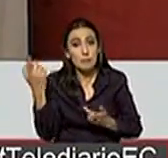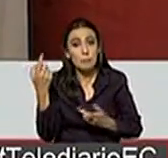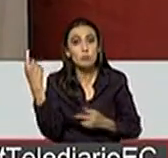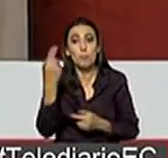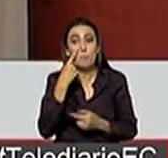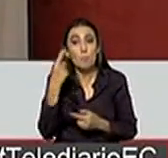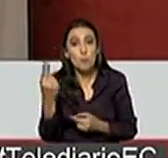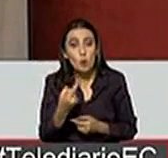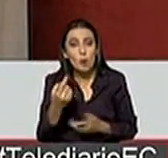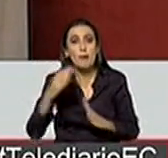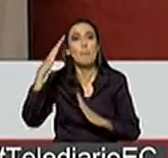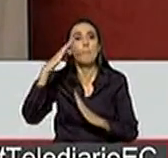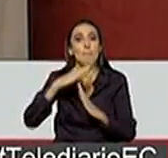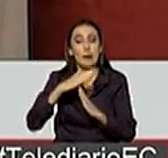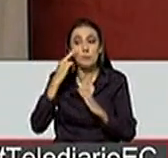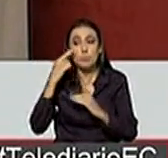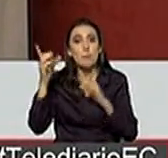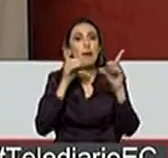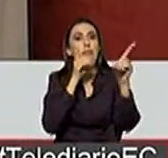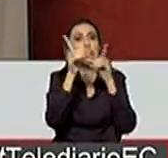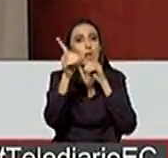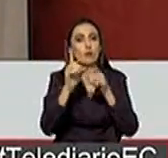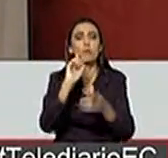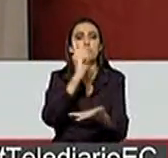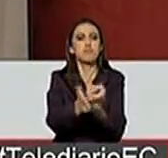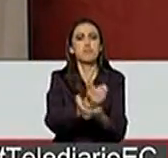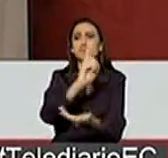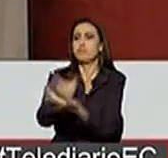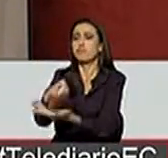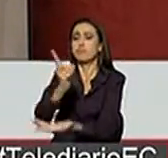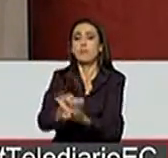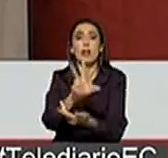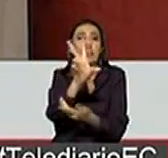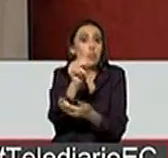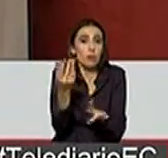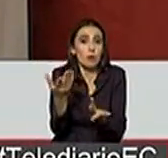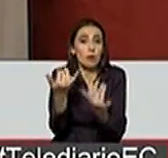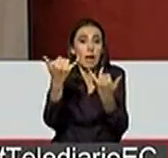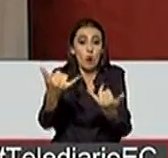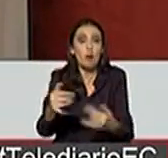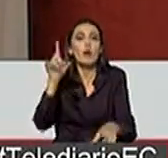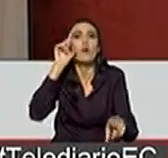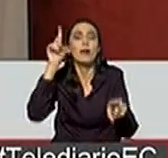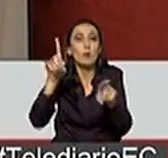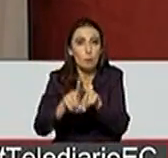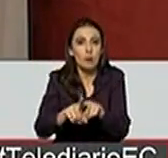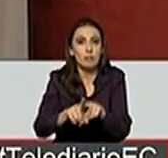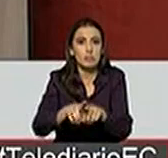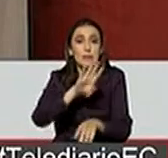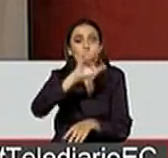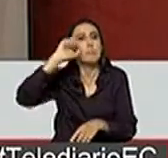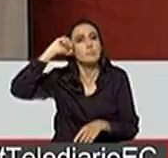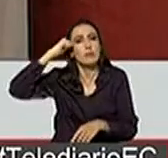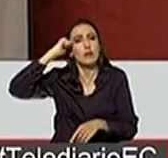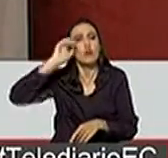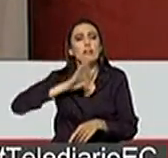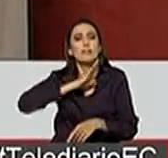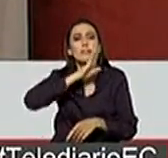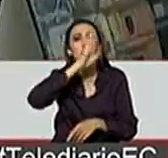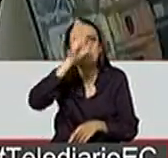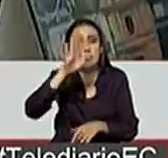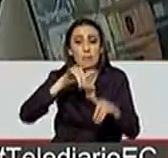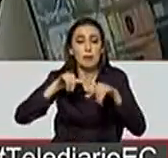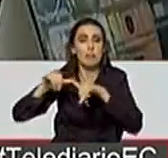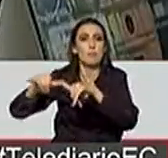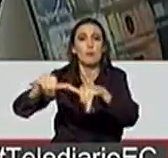con imposiciones sino también con acuerdos y esto puede marcar un antes y después de la democracia en el